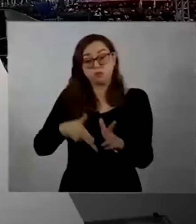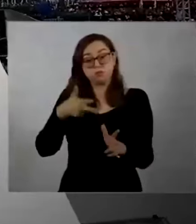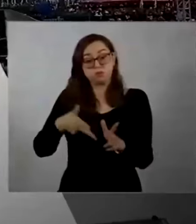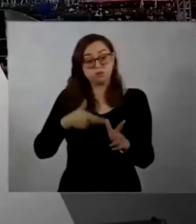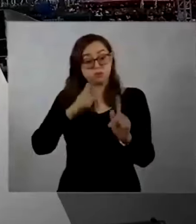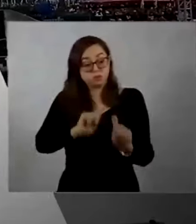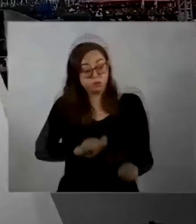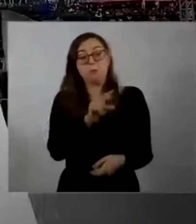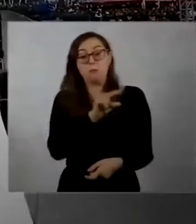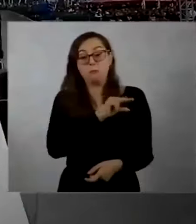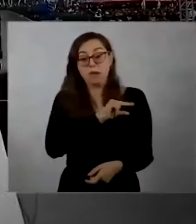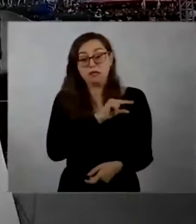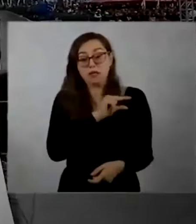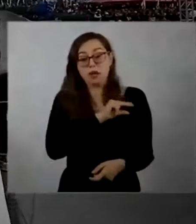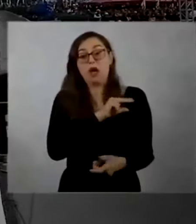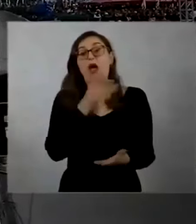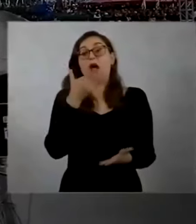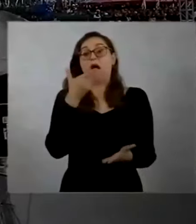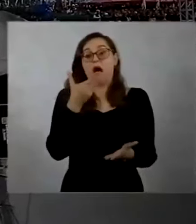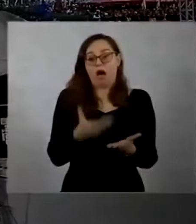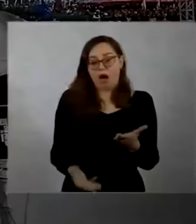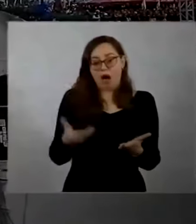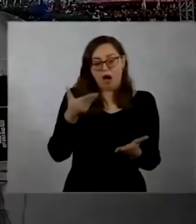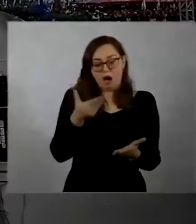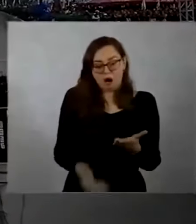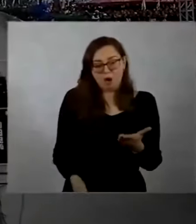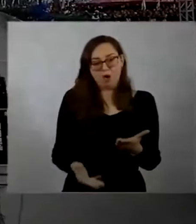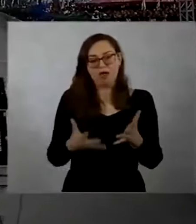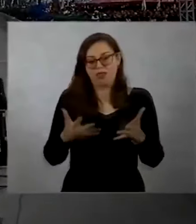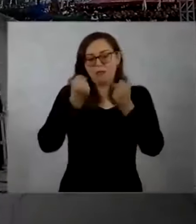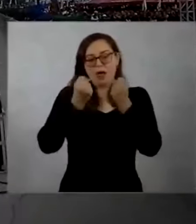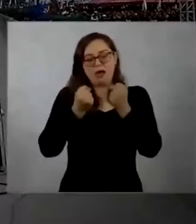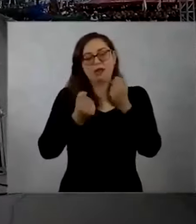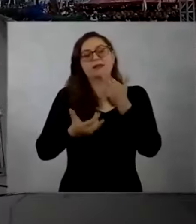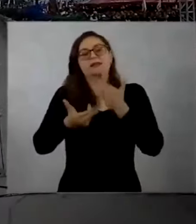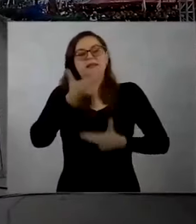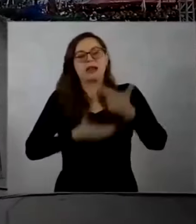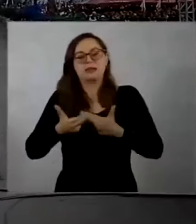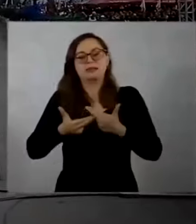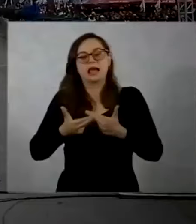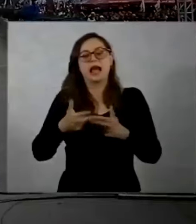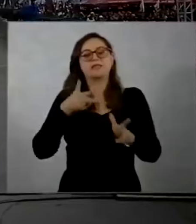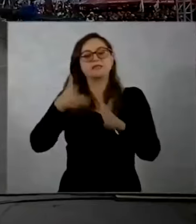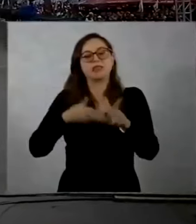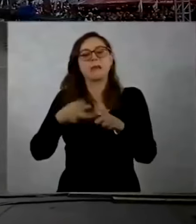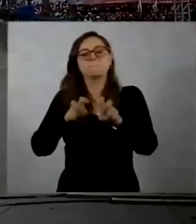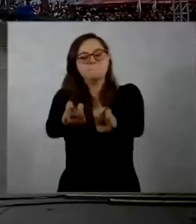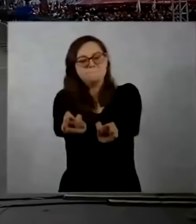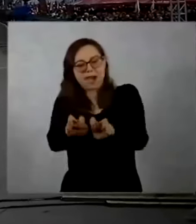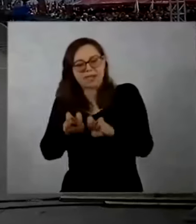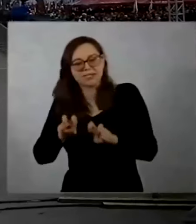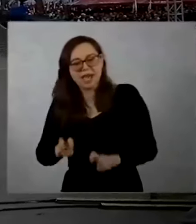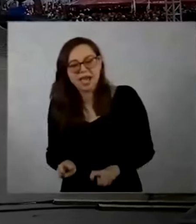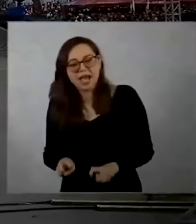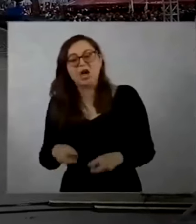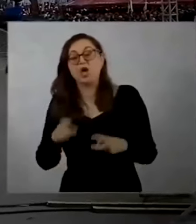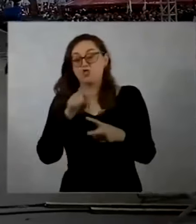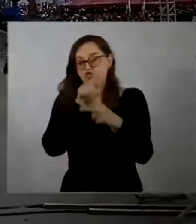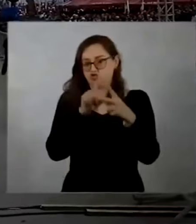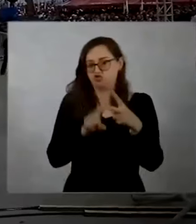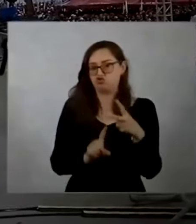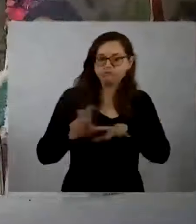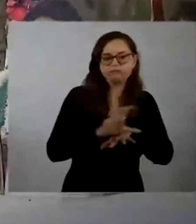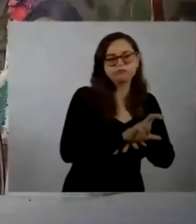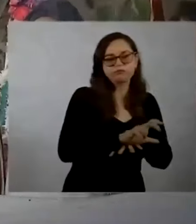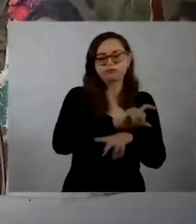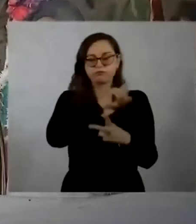a cabo en el pasado, se recuperaron los trenes de pasajeros, el Tren Maya, el Interoceánico.